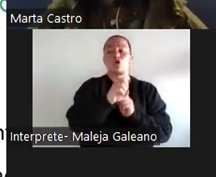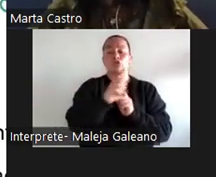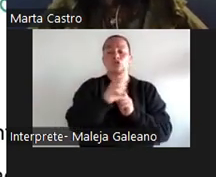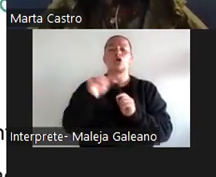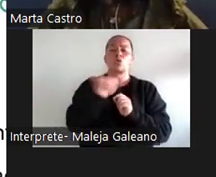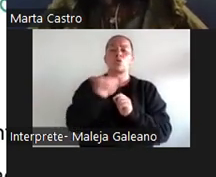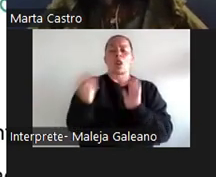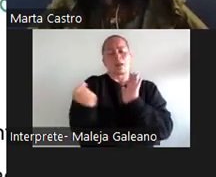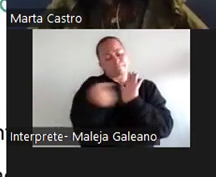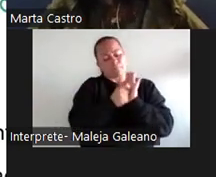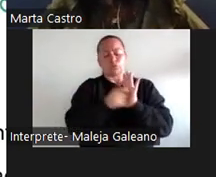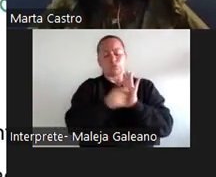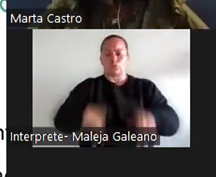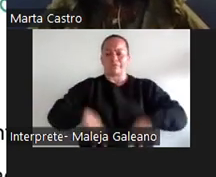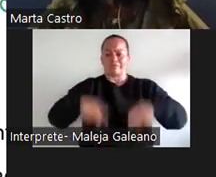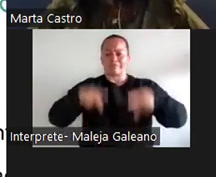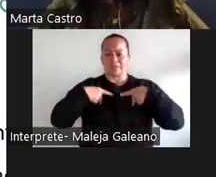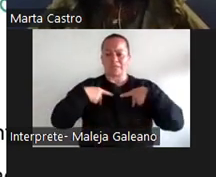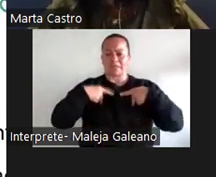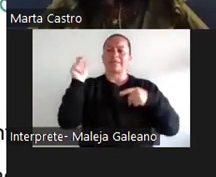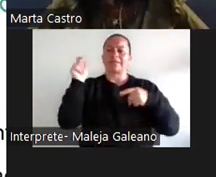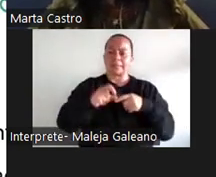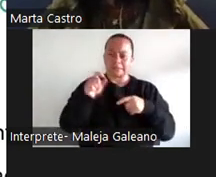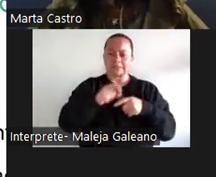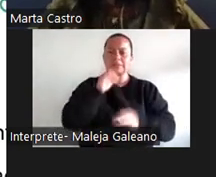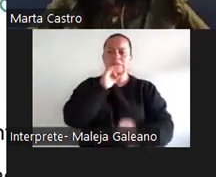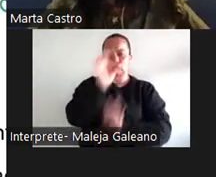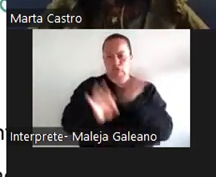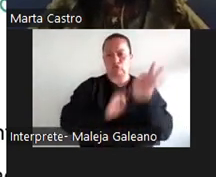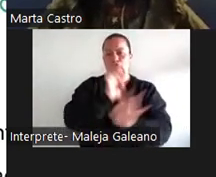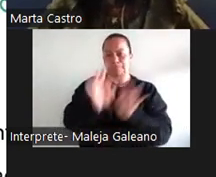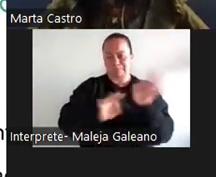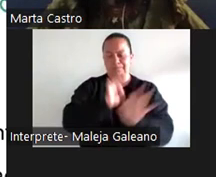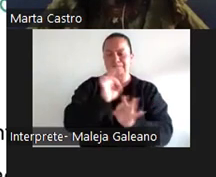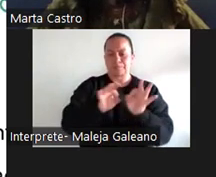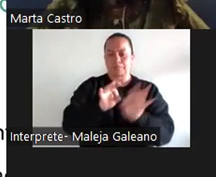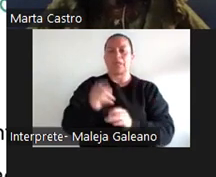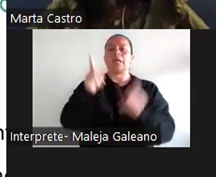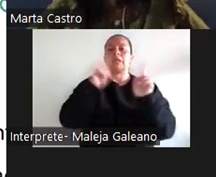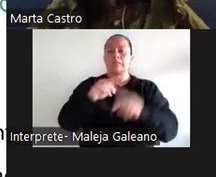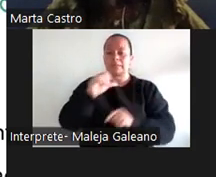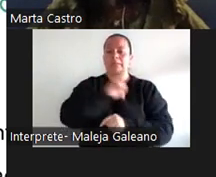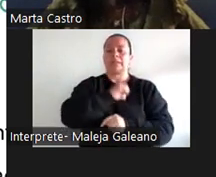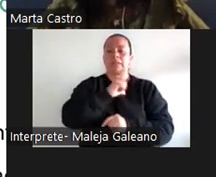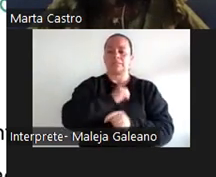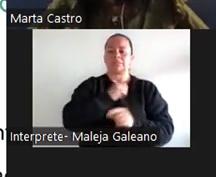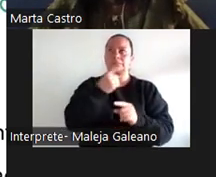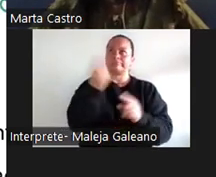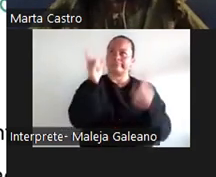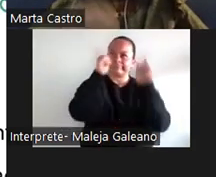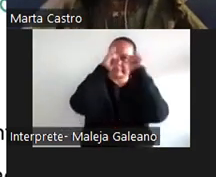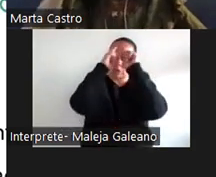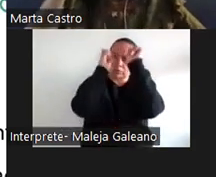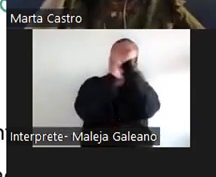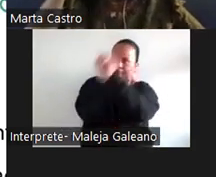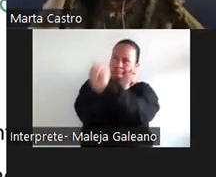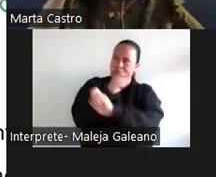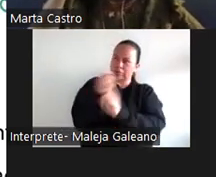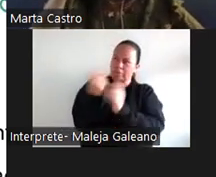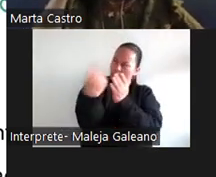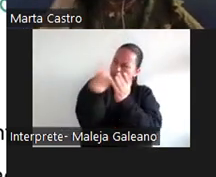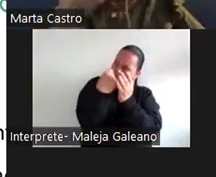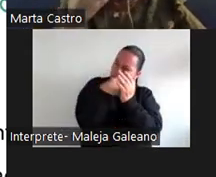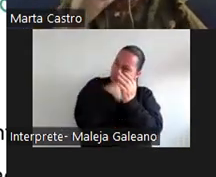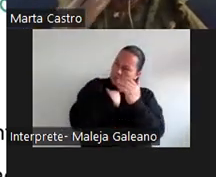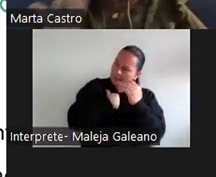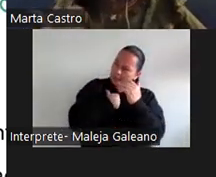vida requeriremos o necesitaremos cuidado y Tenemos también que cuestionarnos nuestro rol allí es decir